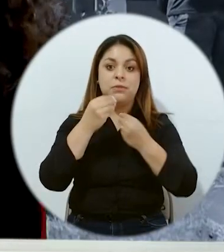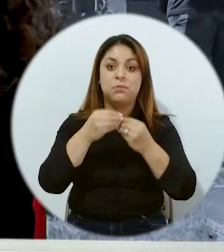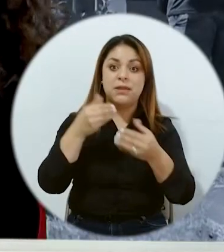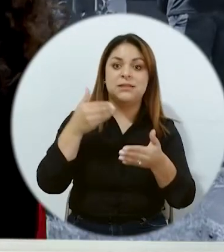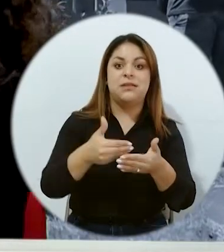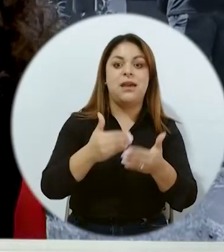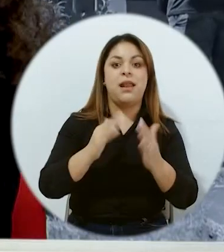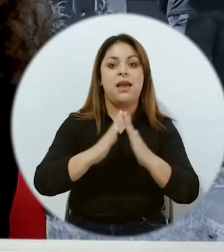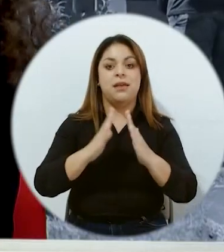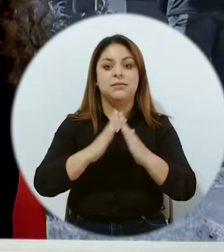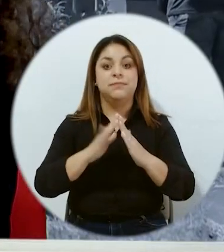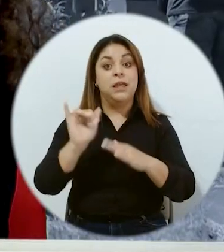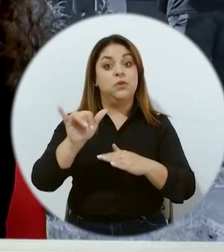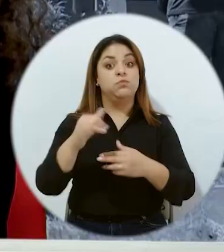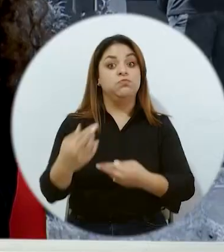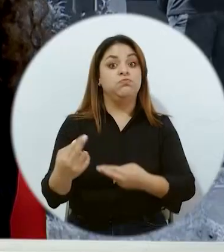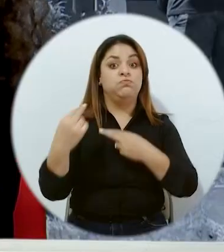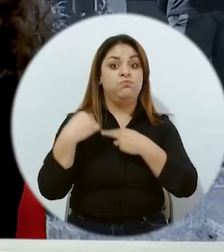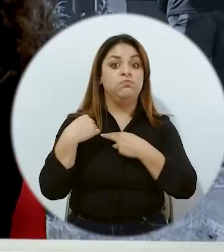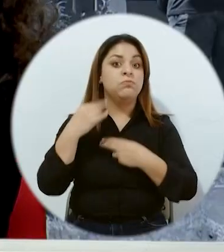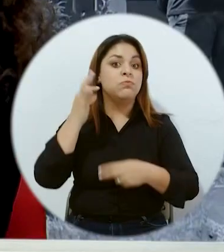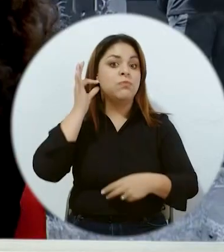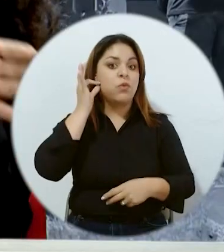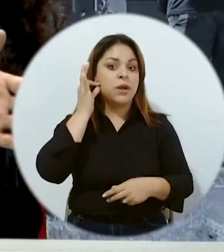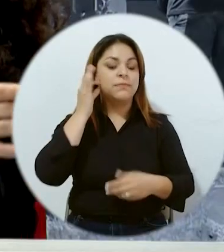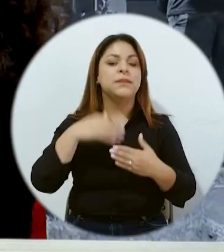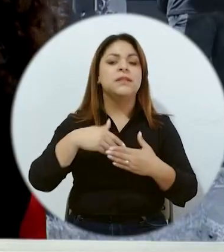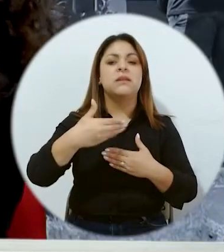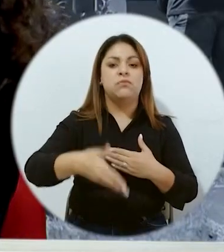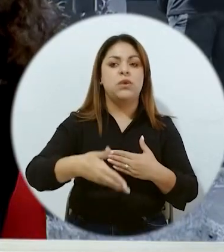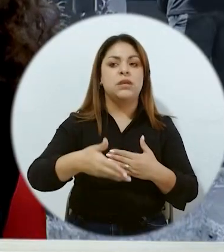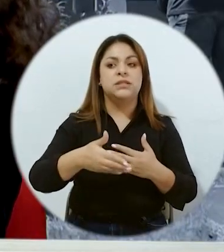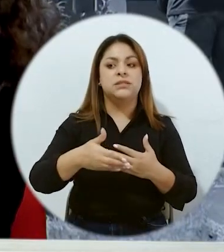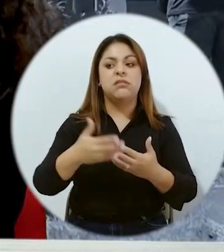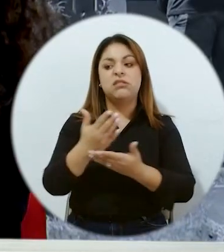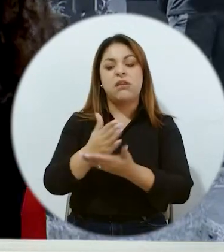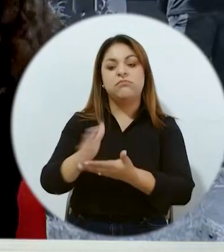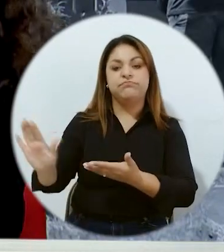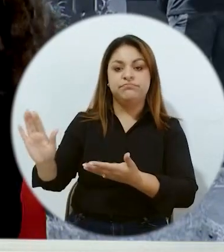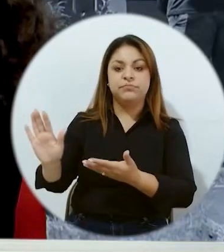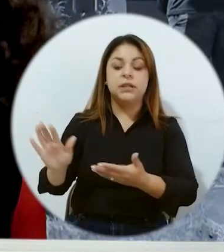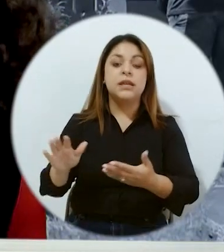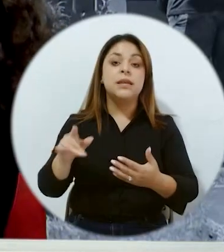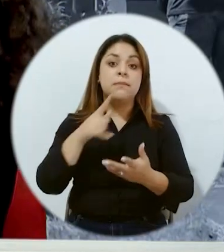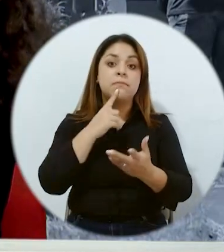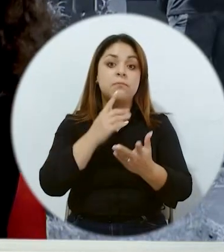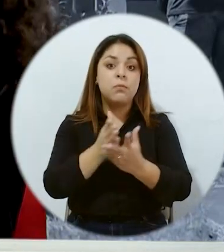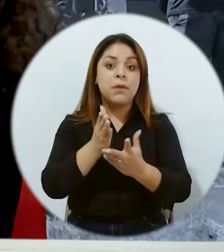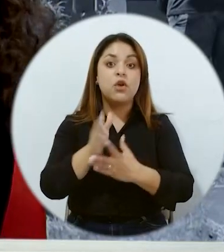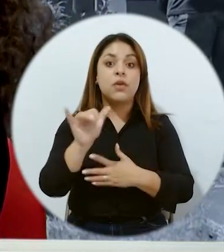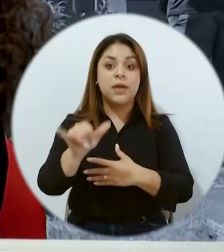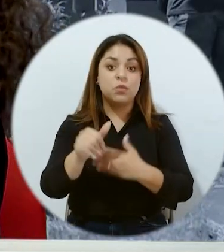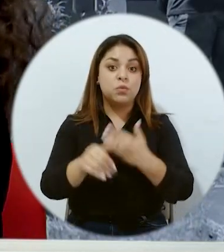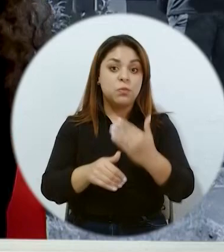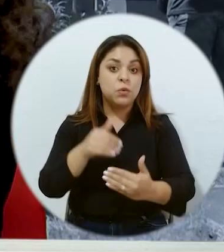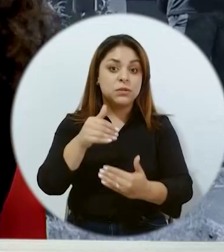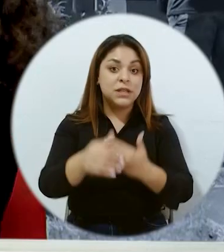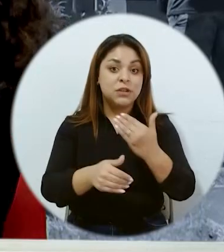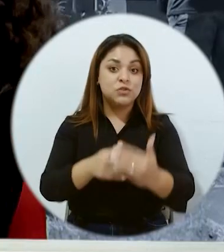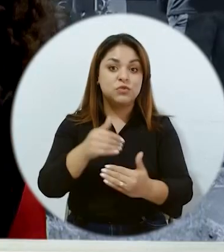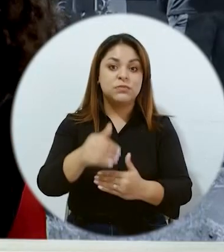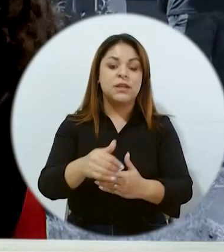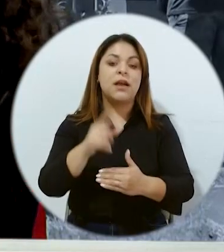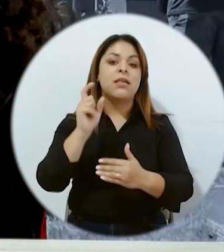¿verdad? Entonces hubo mucha responsabilidad de la mujer, que luego fue relegada y que por medio de estos